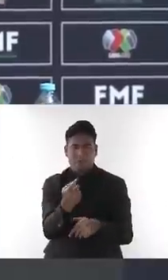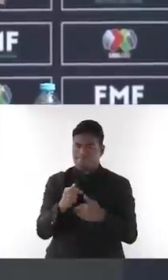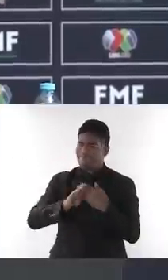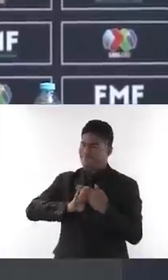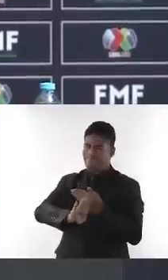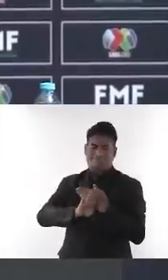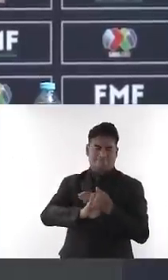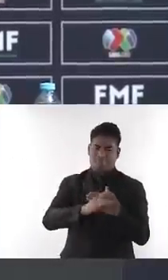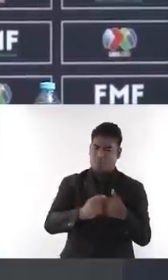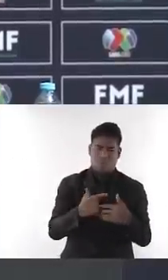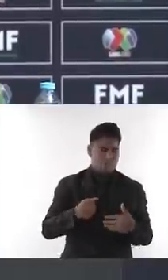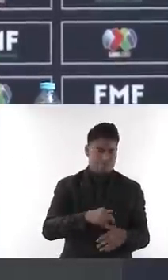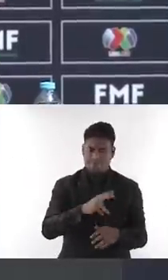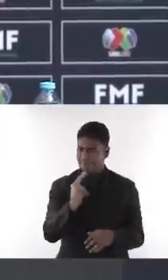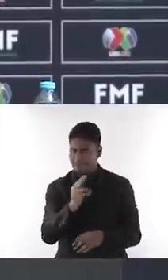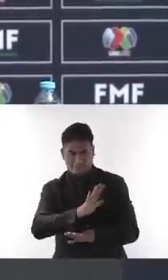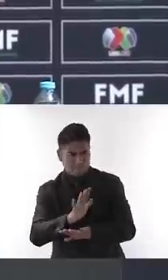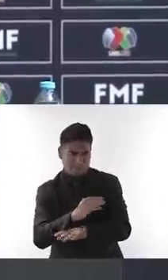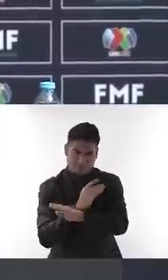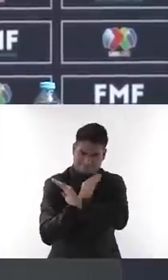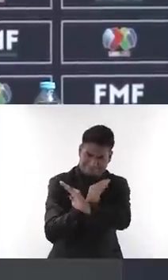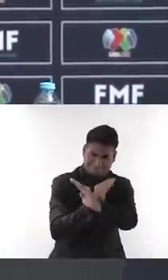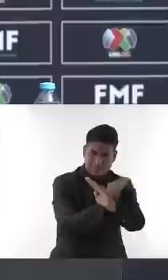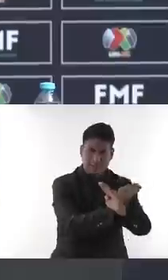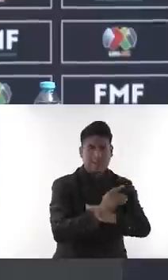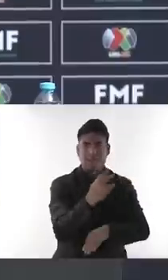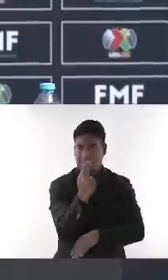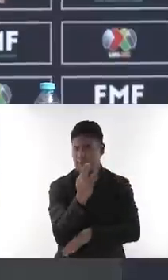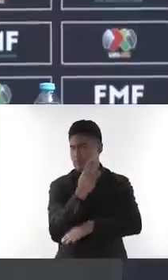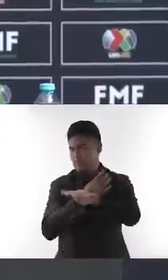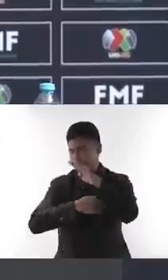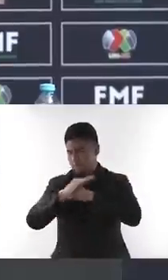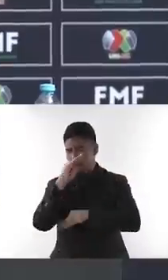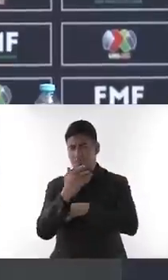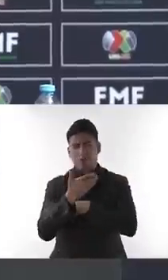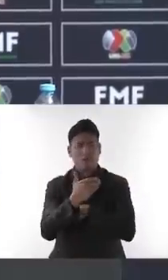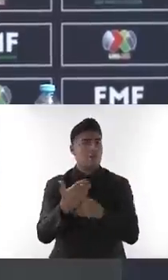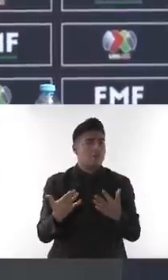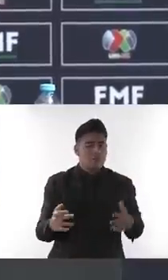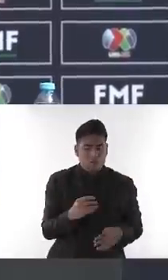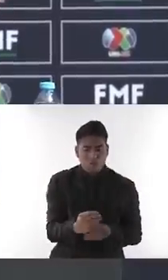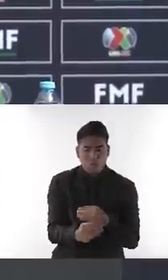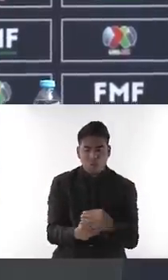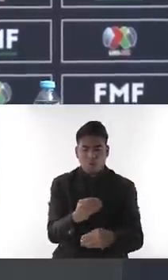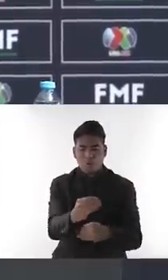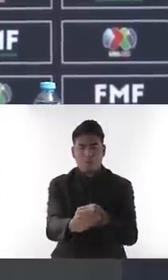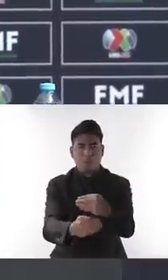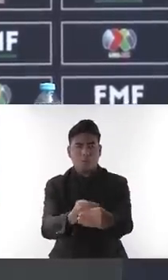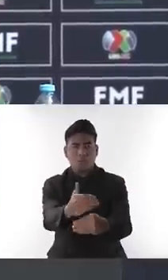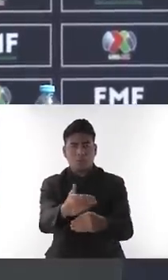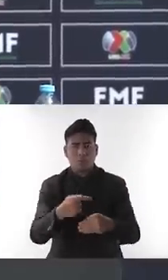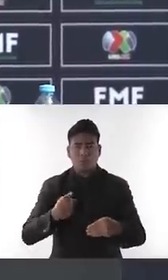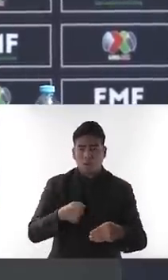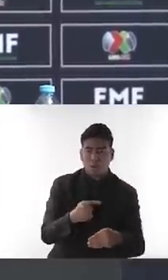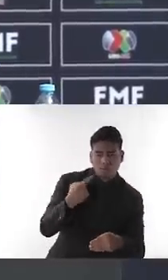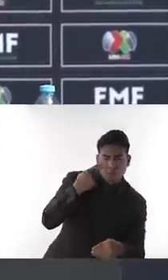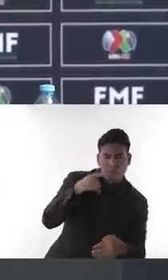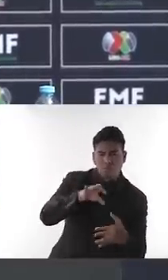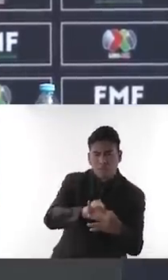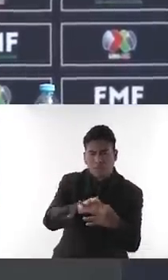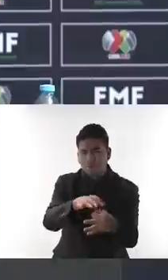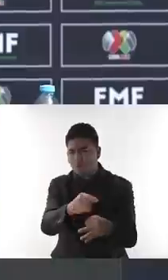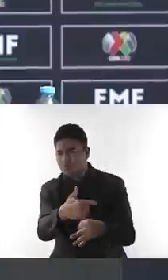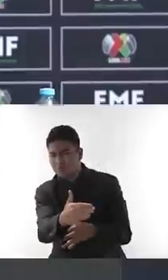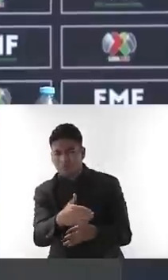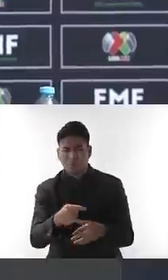equipo de la Liga MX. Entonces, no se va a generar un proceso donde se pierda valor, al revés. Creo que este